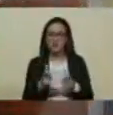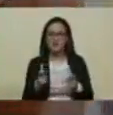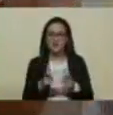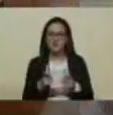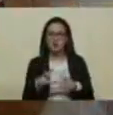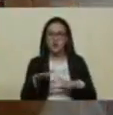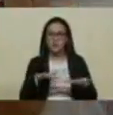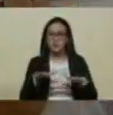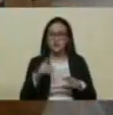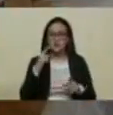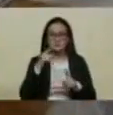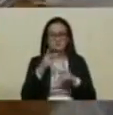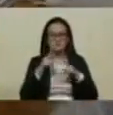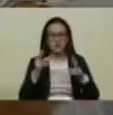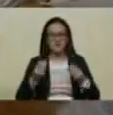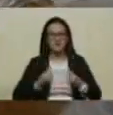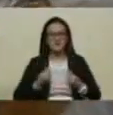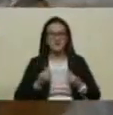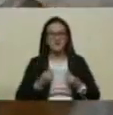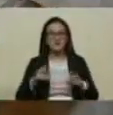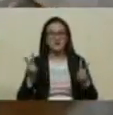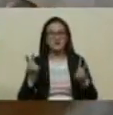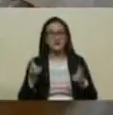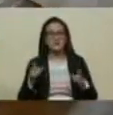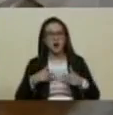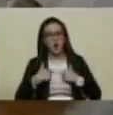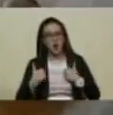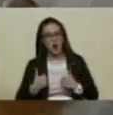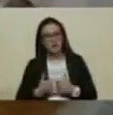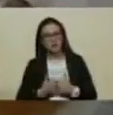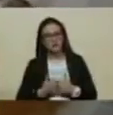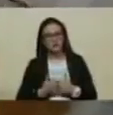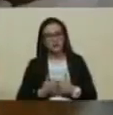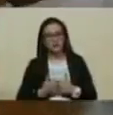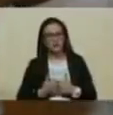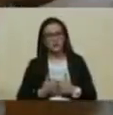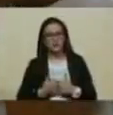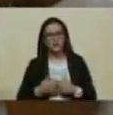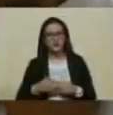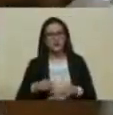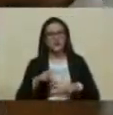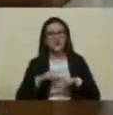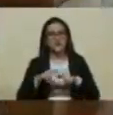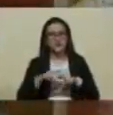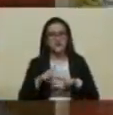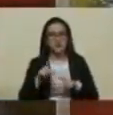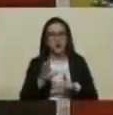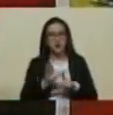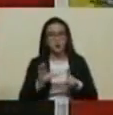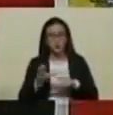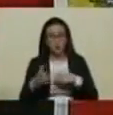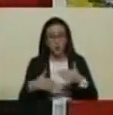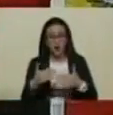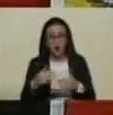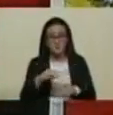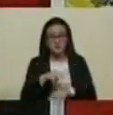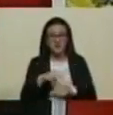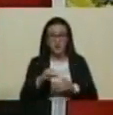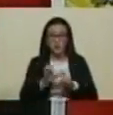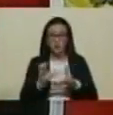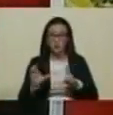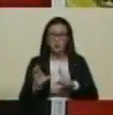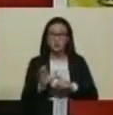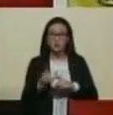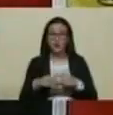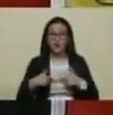consolidar el Movimiento por la Paz y la Vida, lo que es el tema del corazón urbano, no solamente que los niños hagan cultura con César Rengifo y con el Ministerio de la Cultura, sino